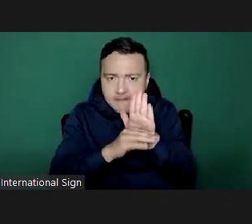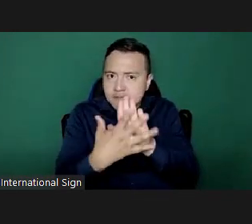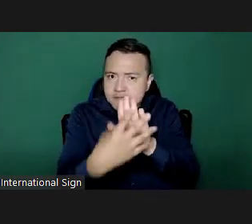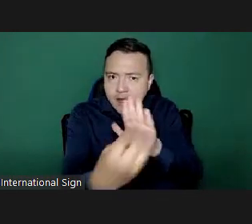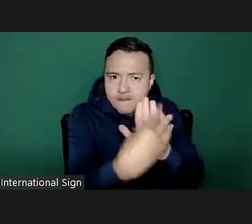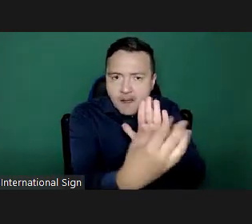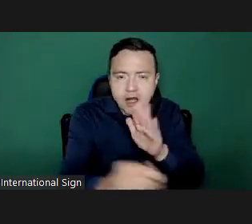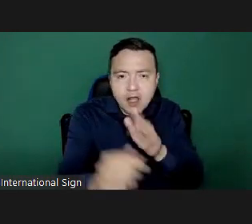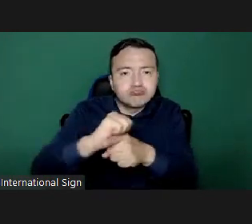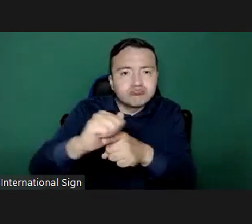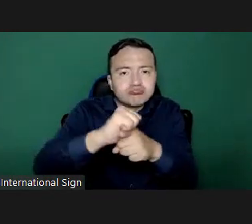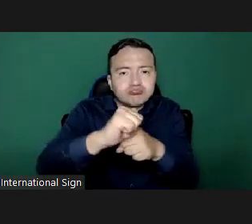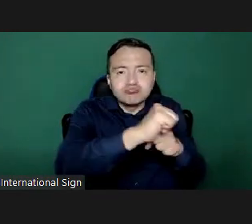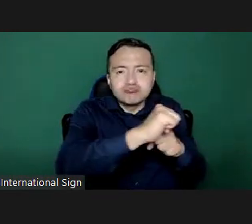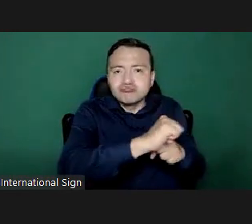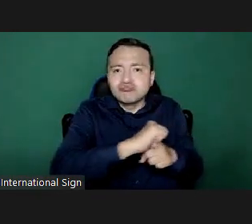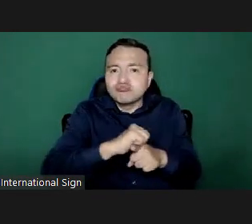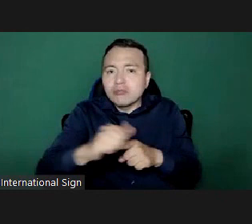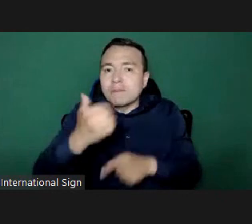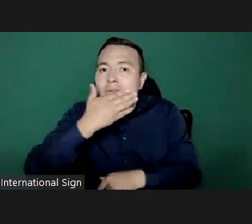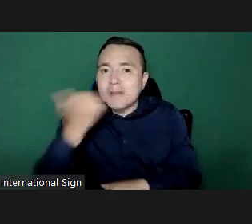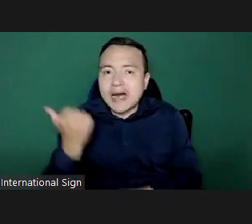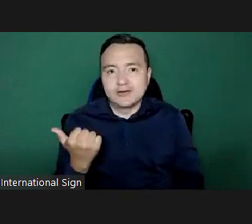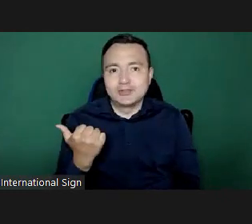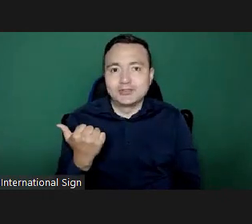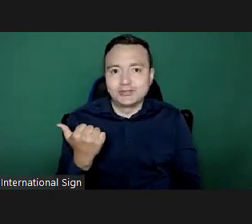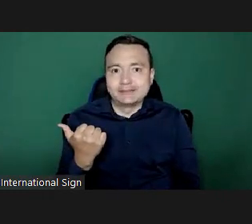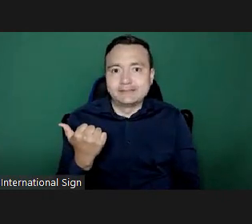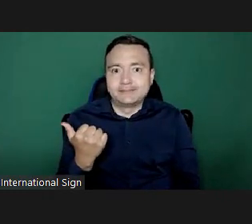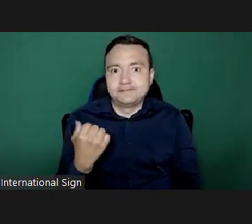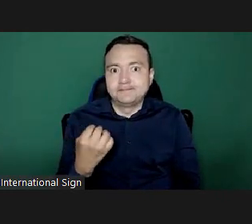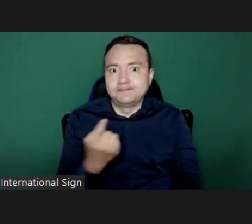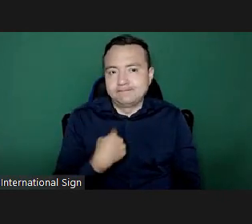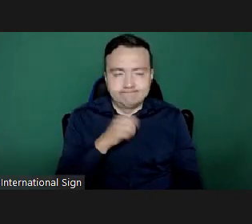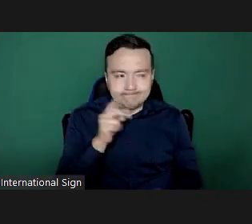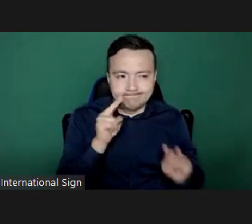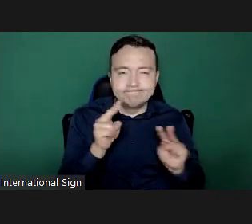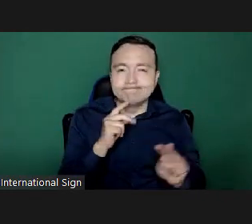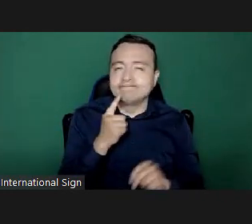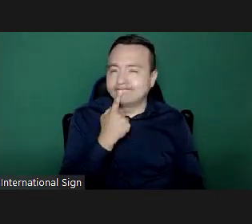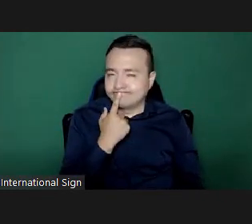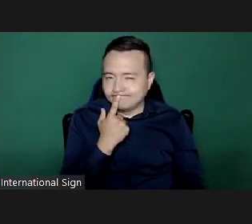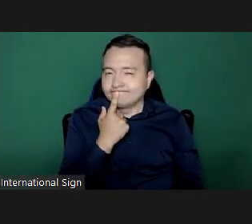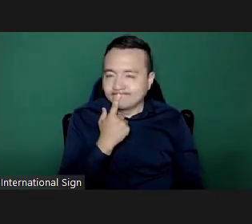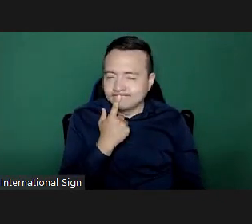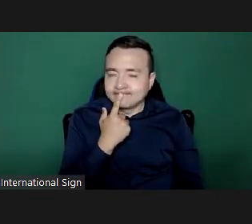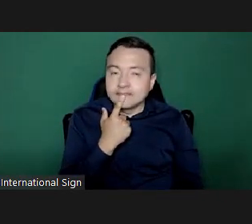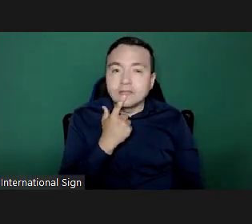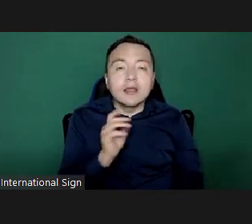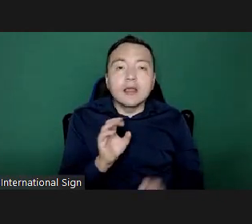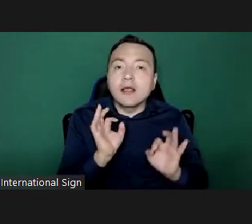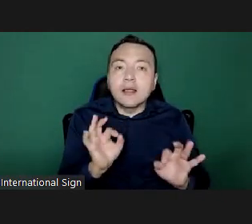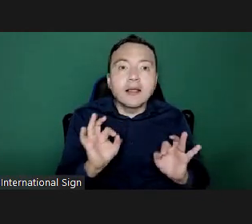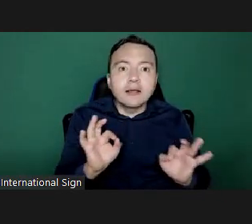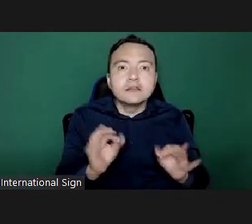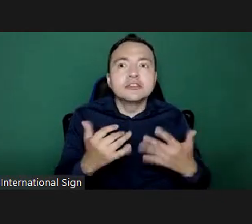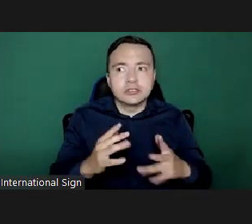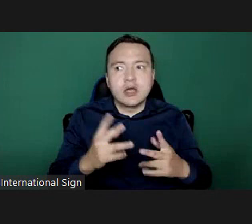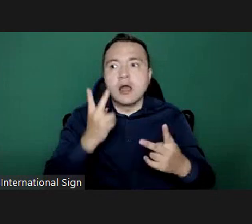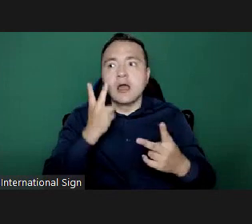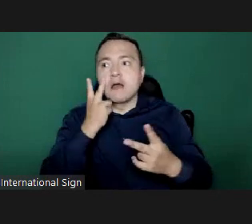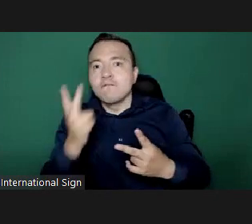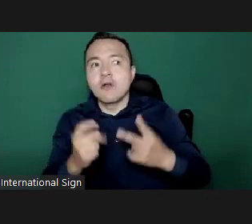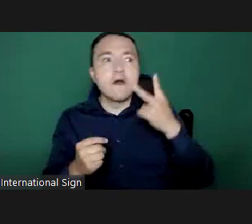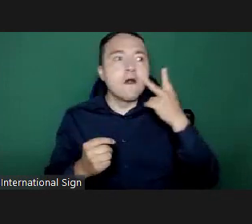que enfrentamos. También, y es algo muy oportuno, estamos viendo desarrollos importantes en